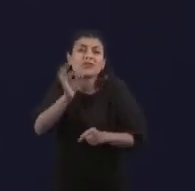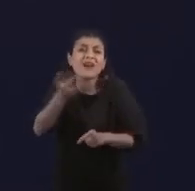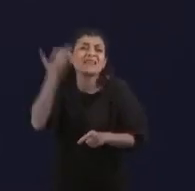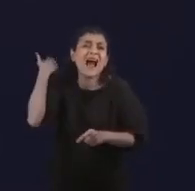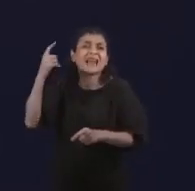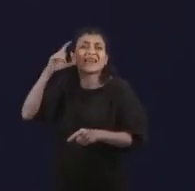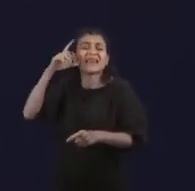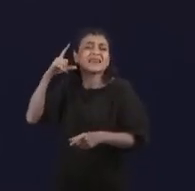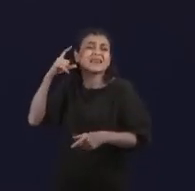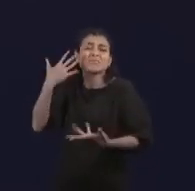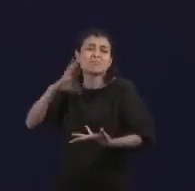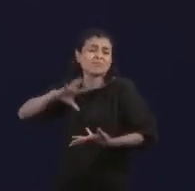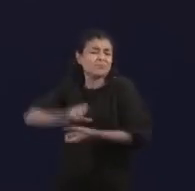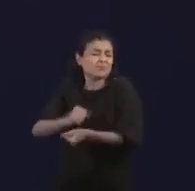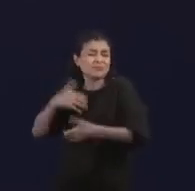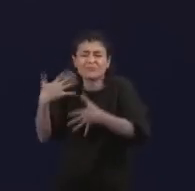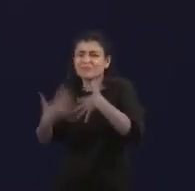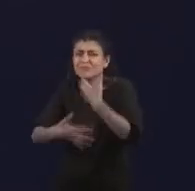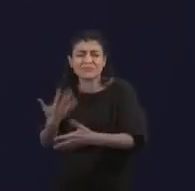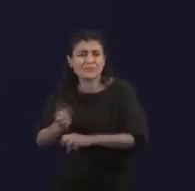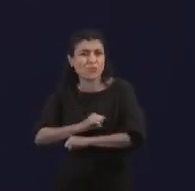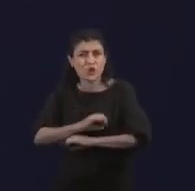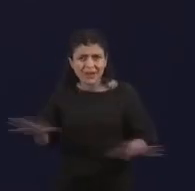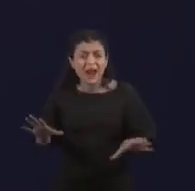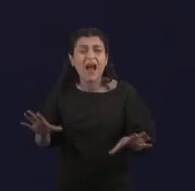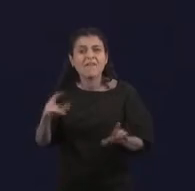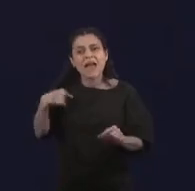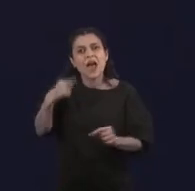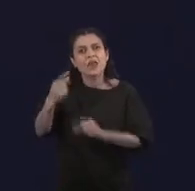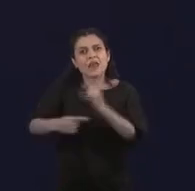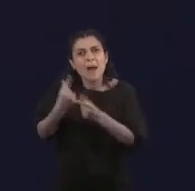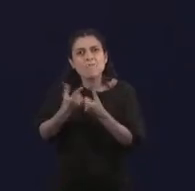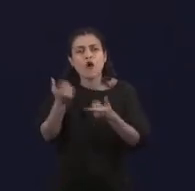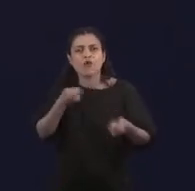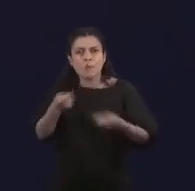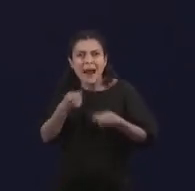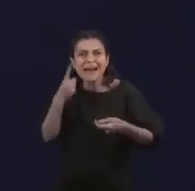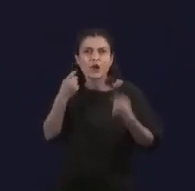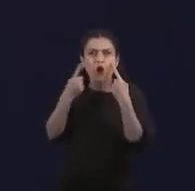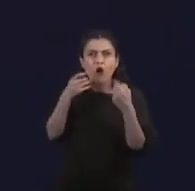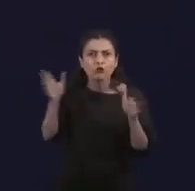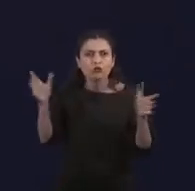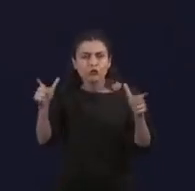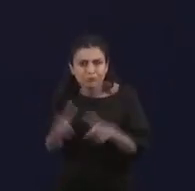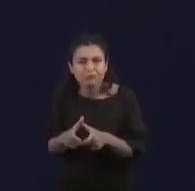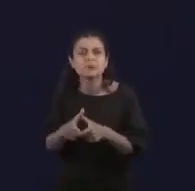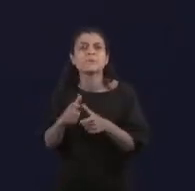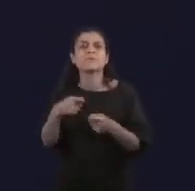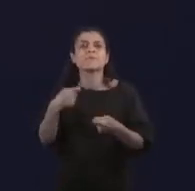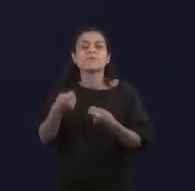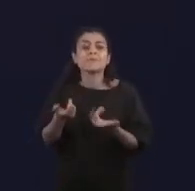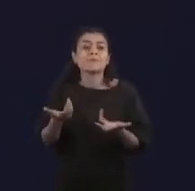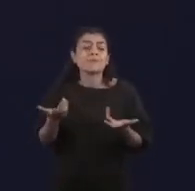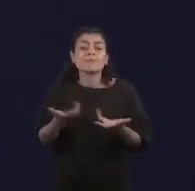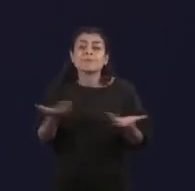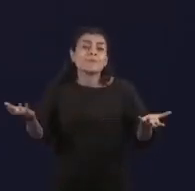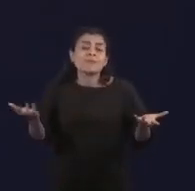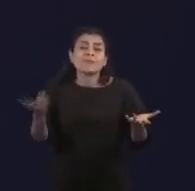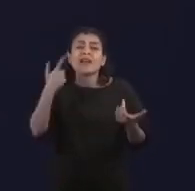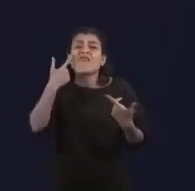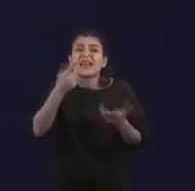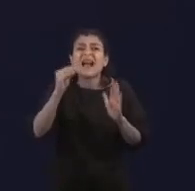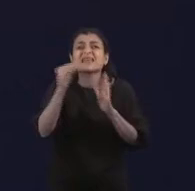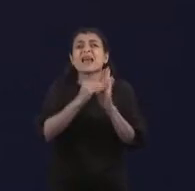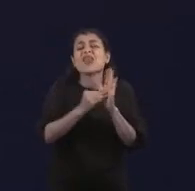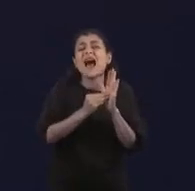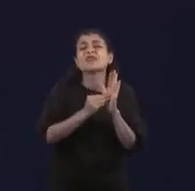altas, las cuales estamos tratando de apagar. Y sí, por supuesto que estamos viendo, bueno, agarra los datos oficiales,